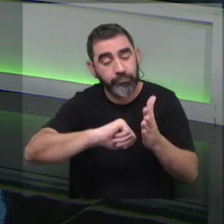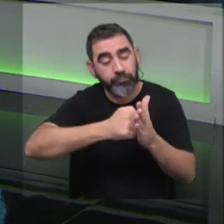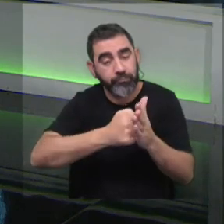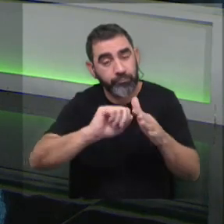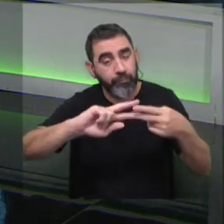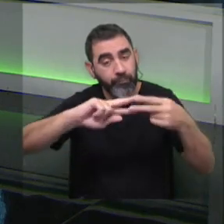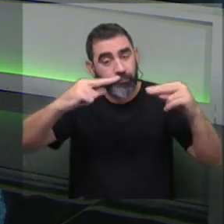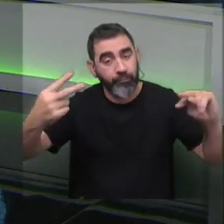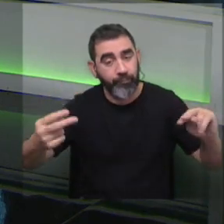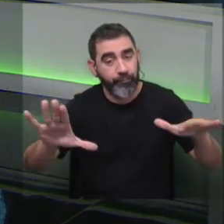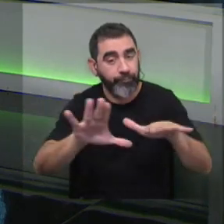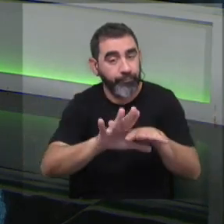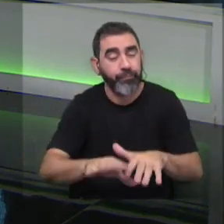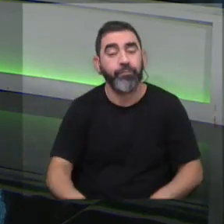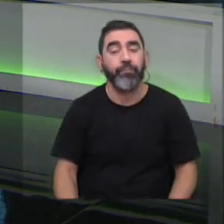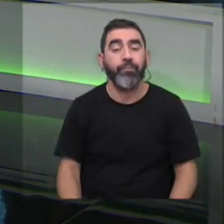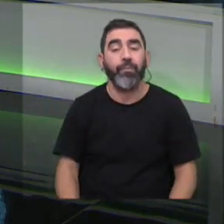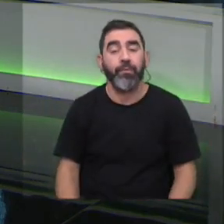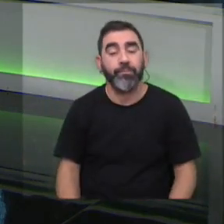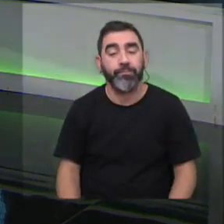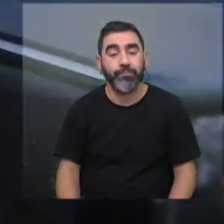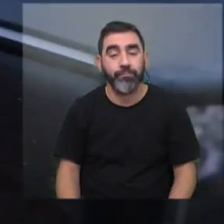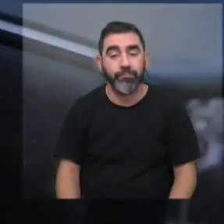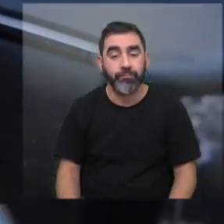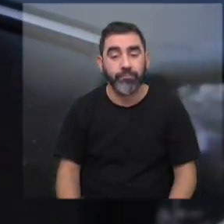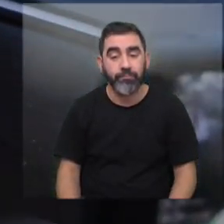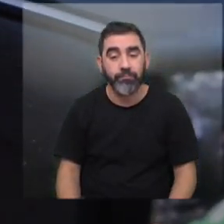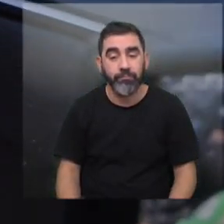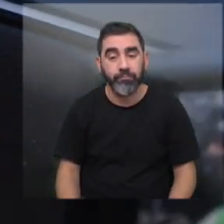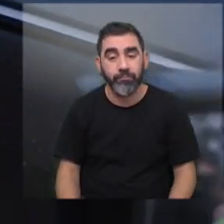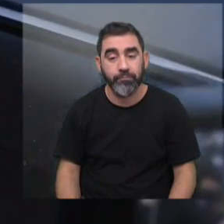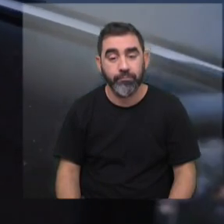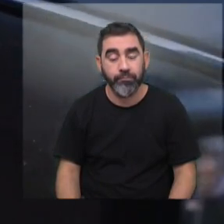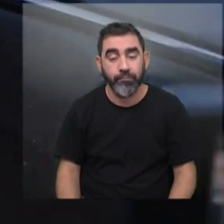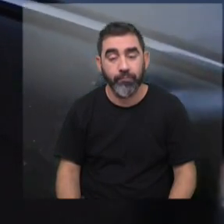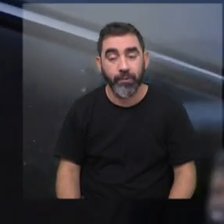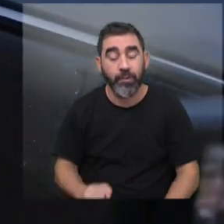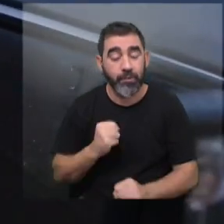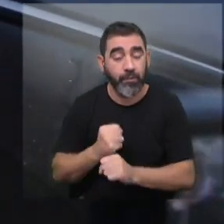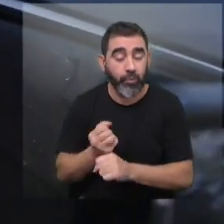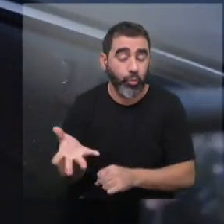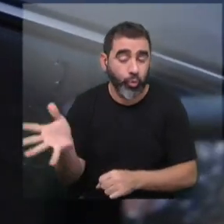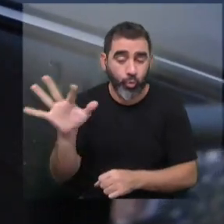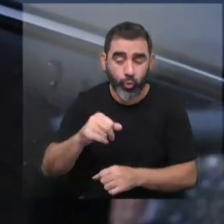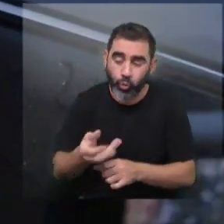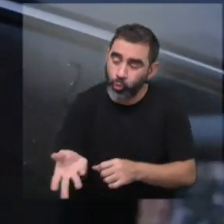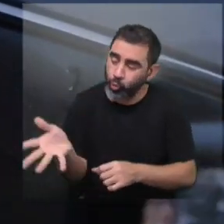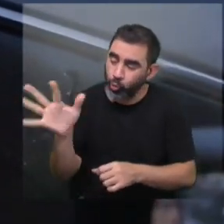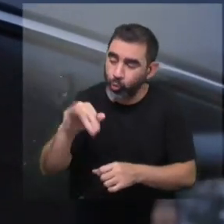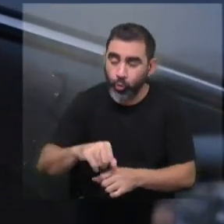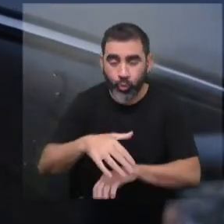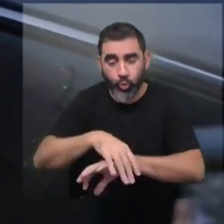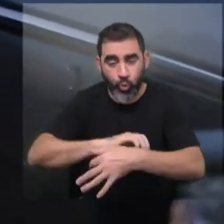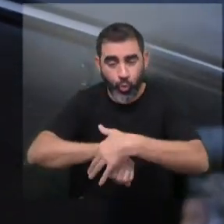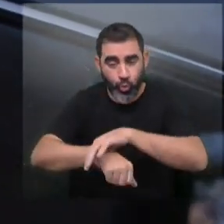genético de personas desaparecidas de la región es el trabajo rutinario que hacen todos los días los